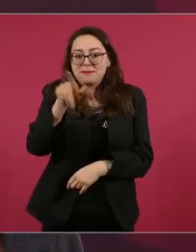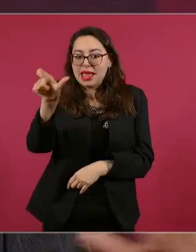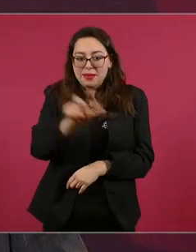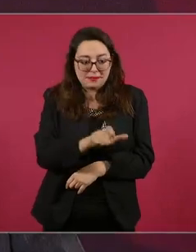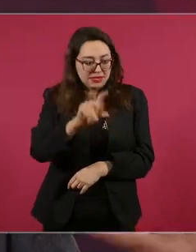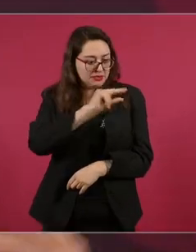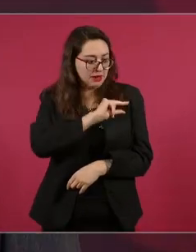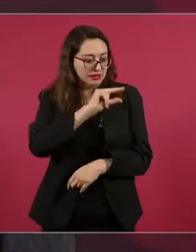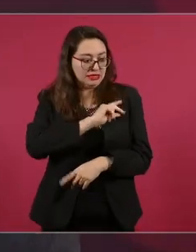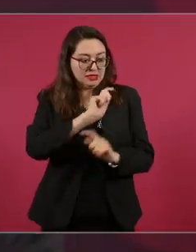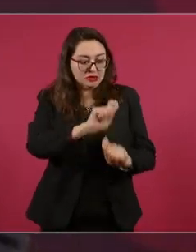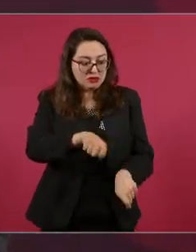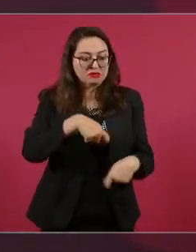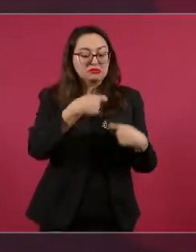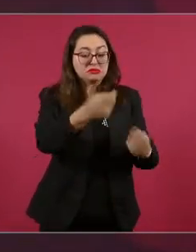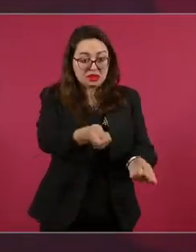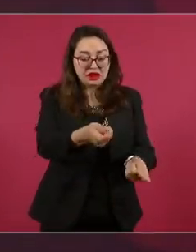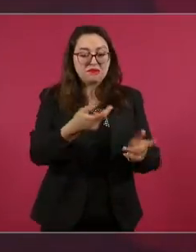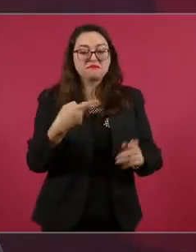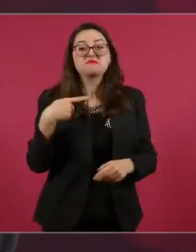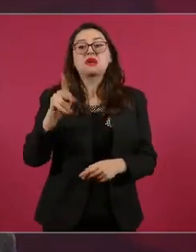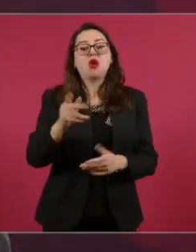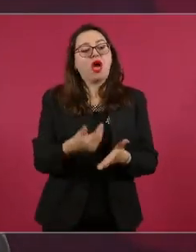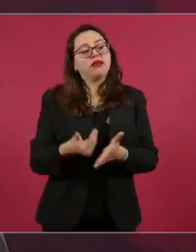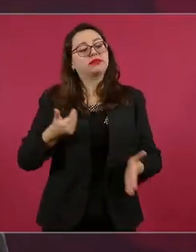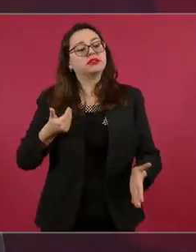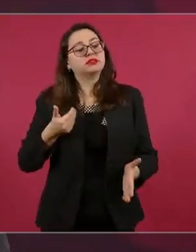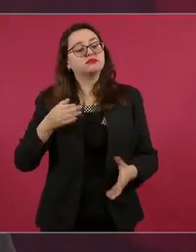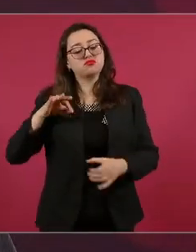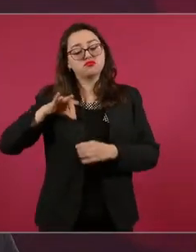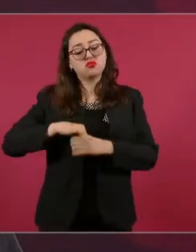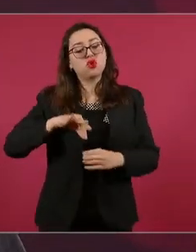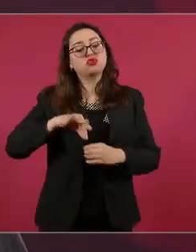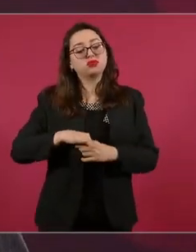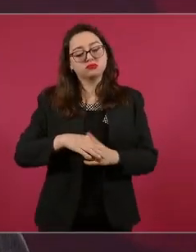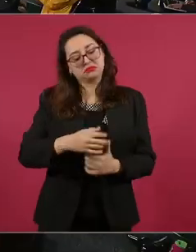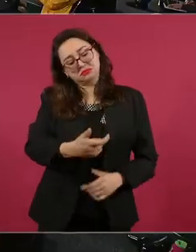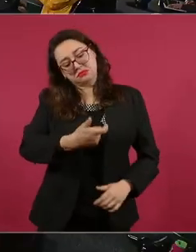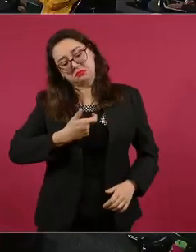muy corruptos, piden dinero para votar